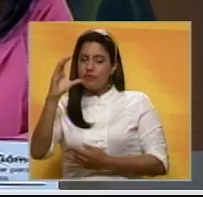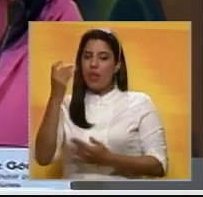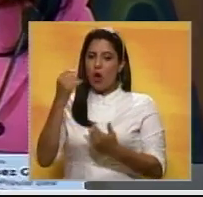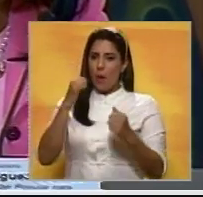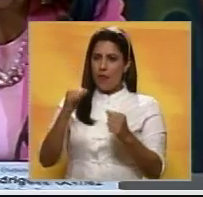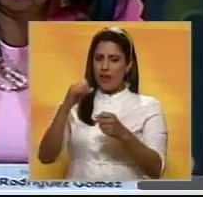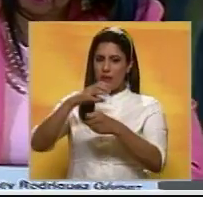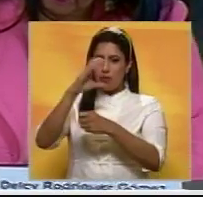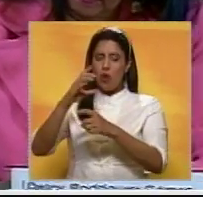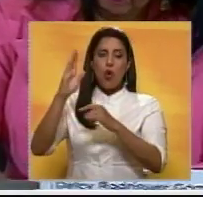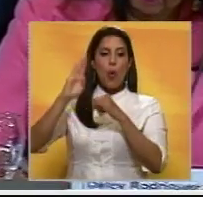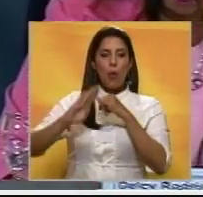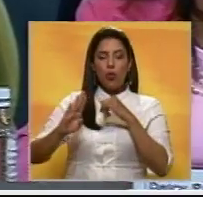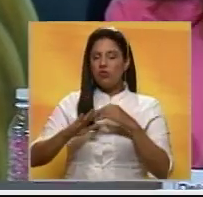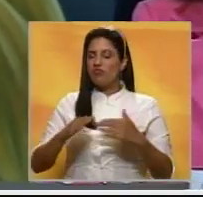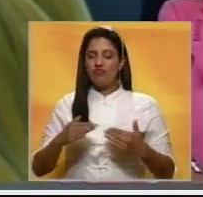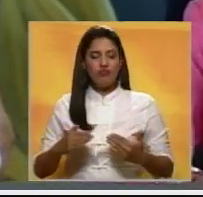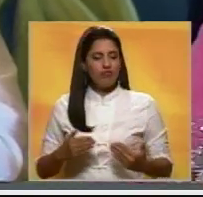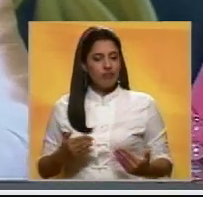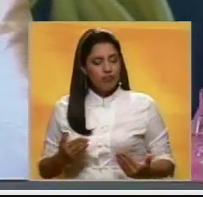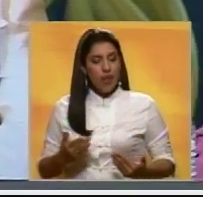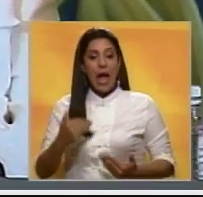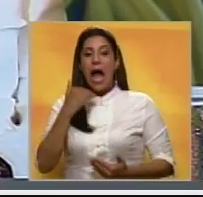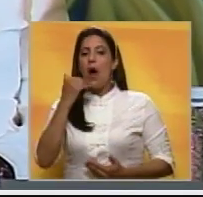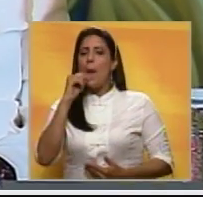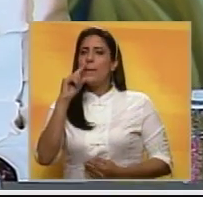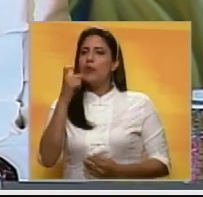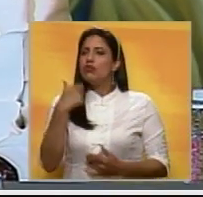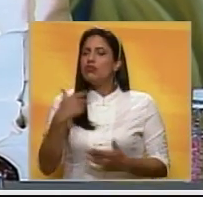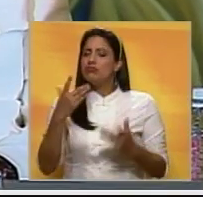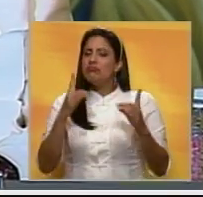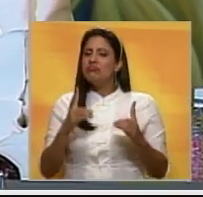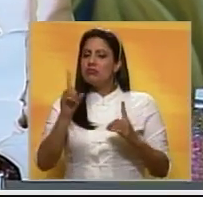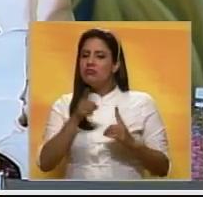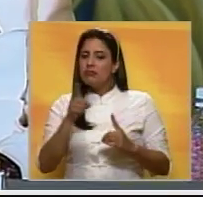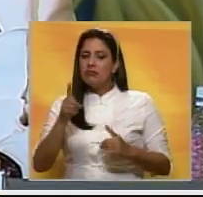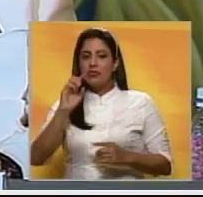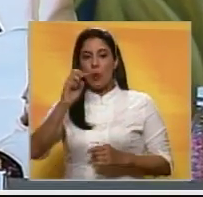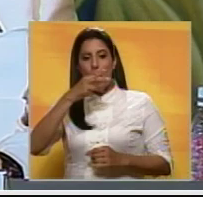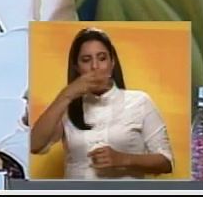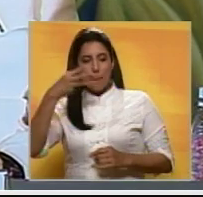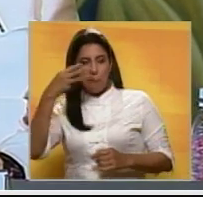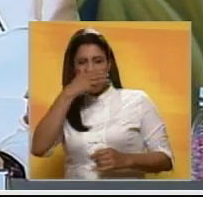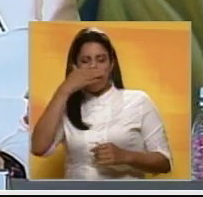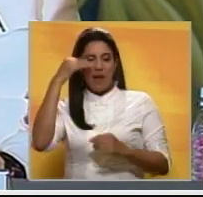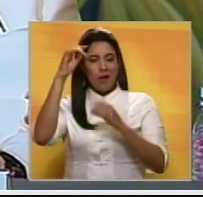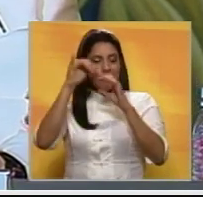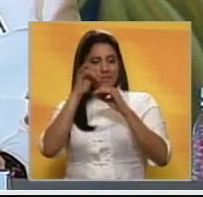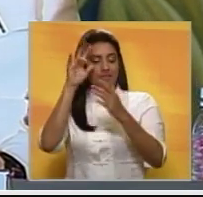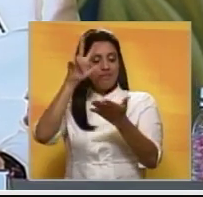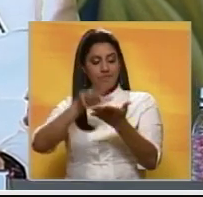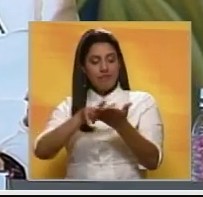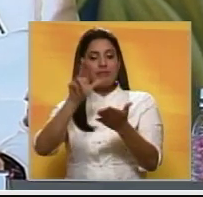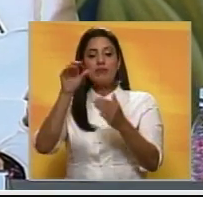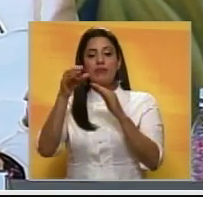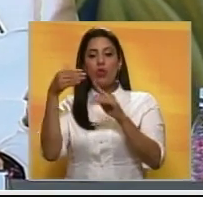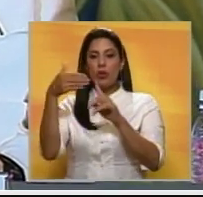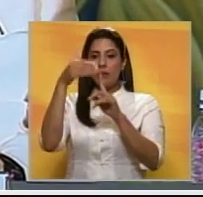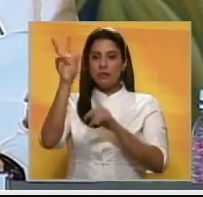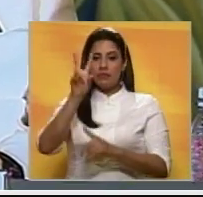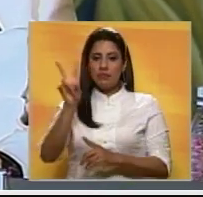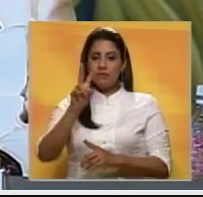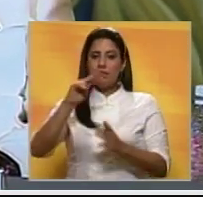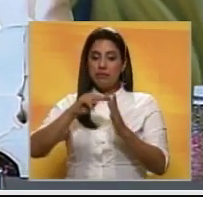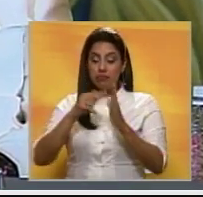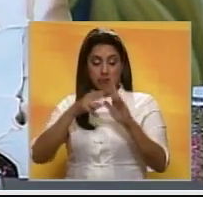la CELAC, y por último, algún comentario sobre la decisión de la Eurocámara de aprobar una resolución contra Venezuela